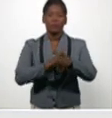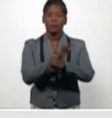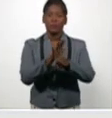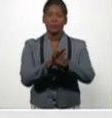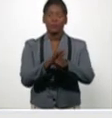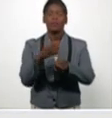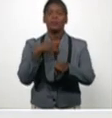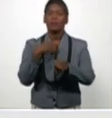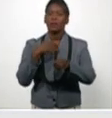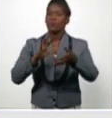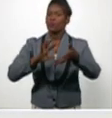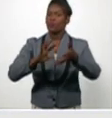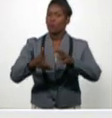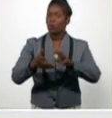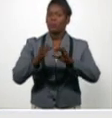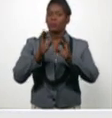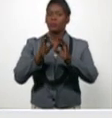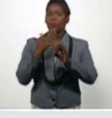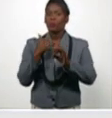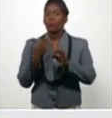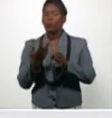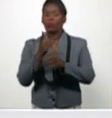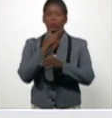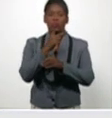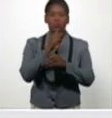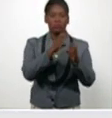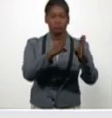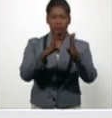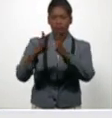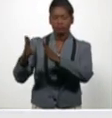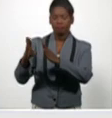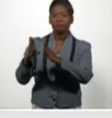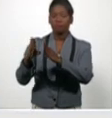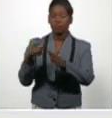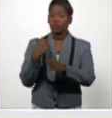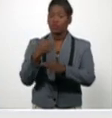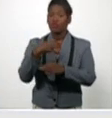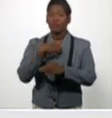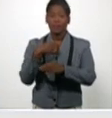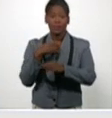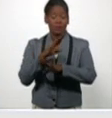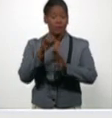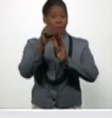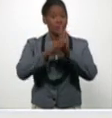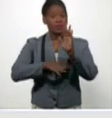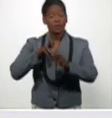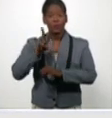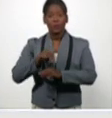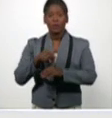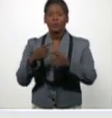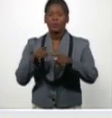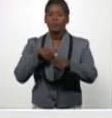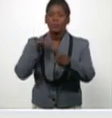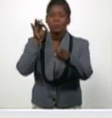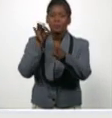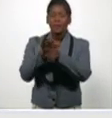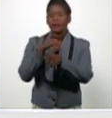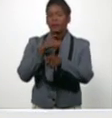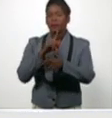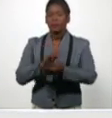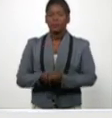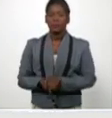está en la número 6. Aplicarlo incluso desde el primer momento, desde que tú vas al policlínico